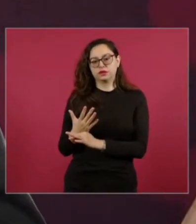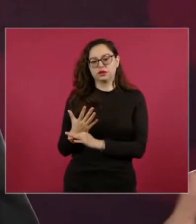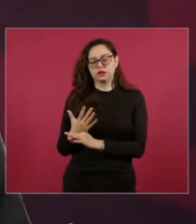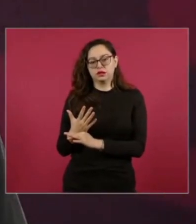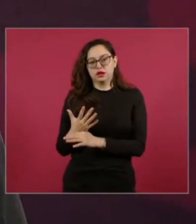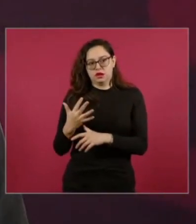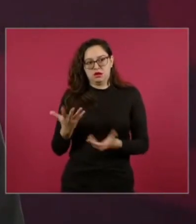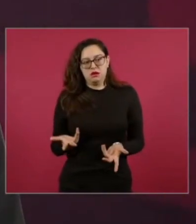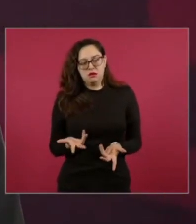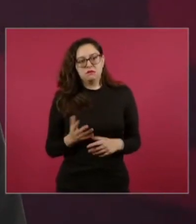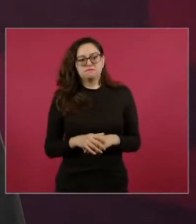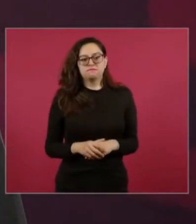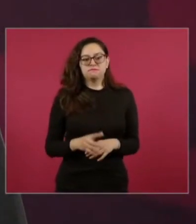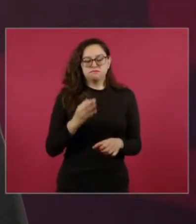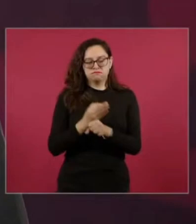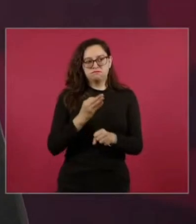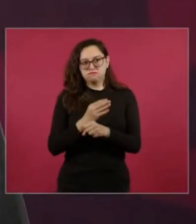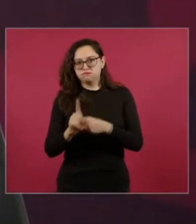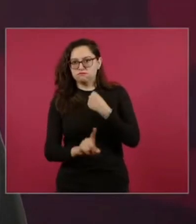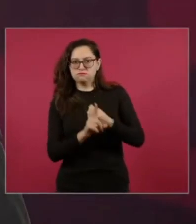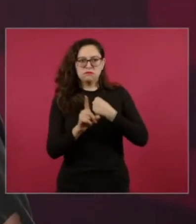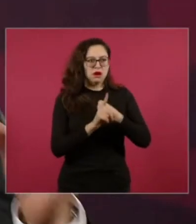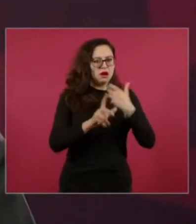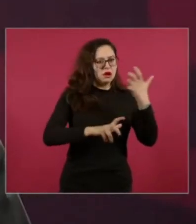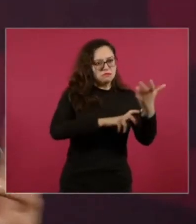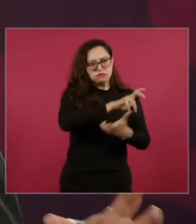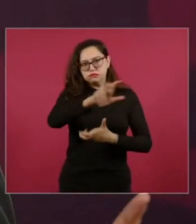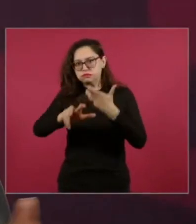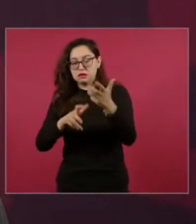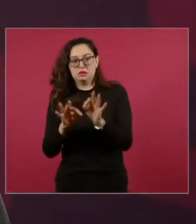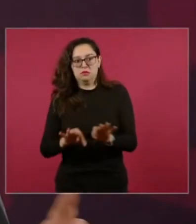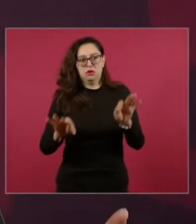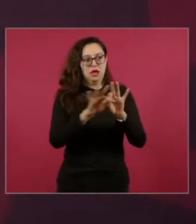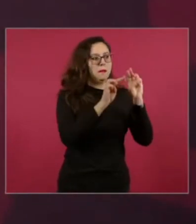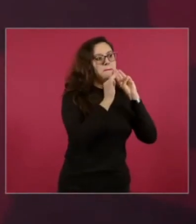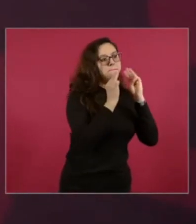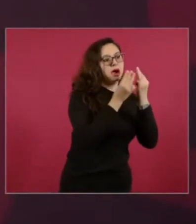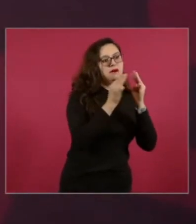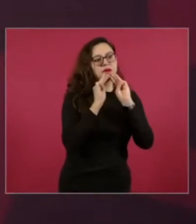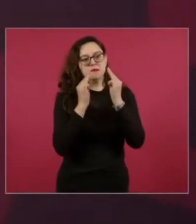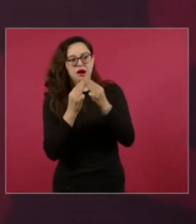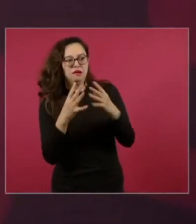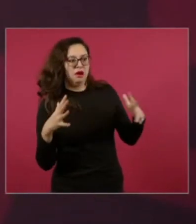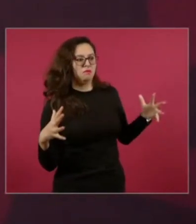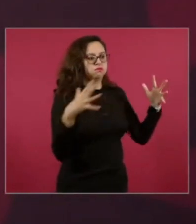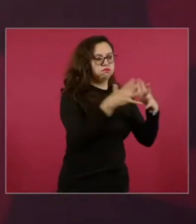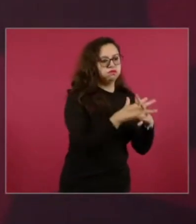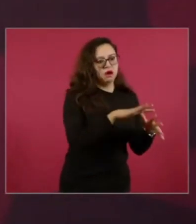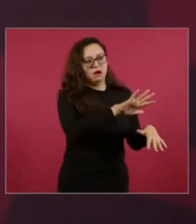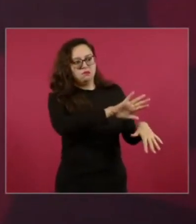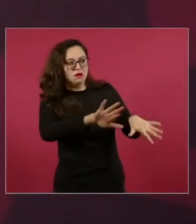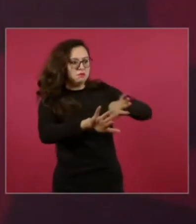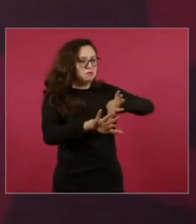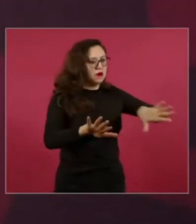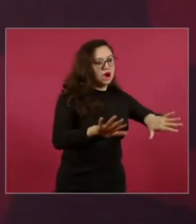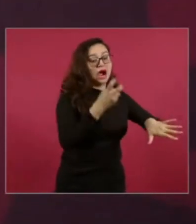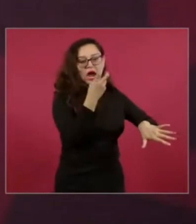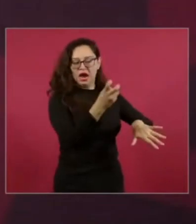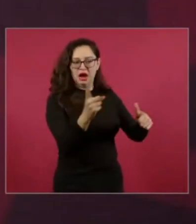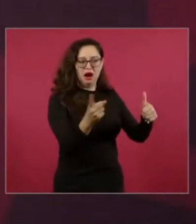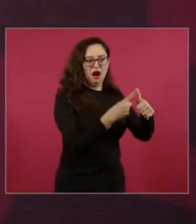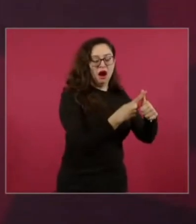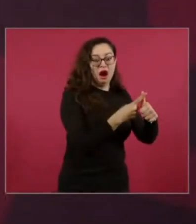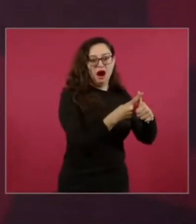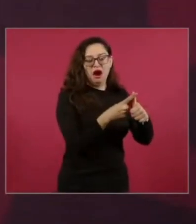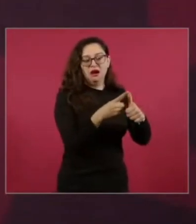el padre del Fobaproa. ¿Por qué se le llama al padre del Fobaproa? Es que en el